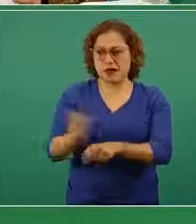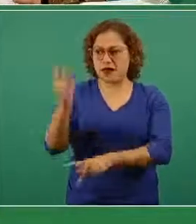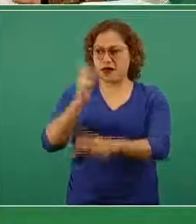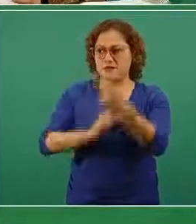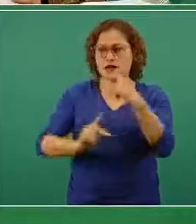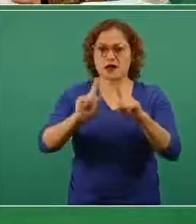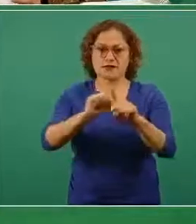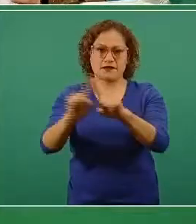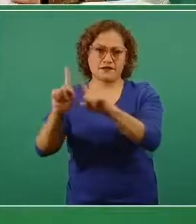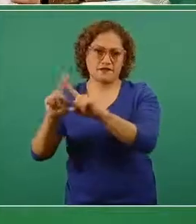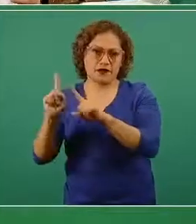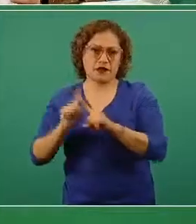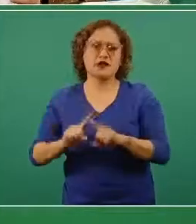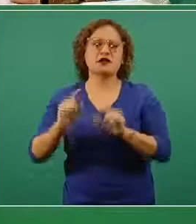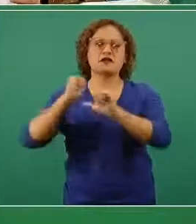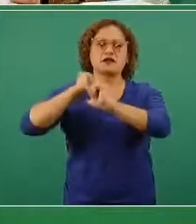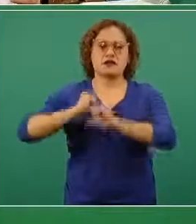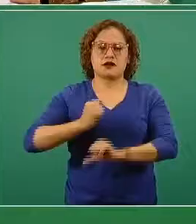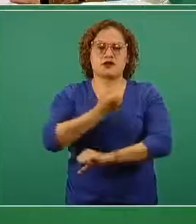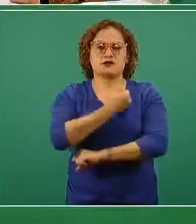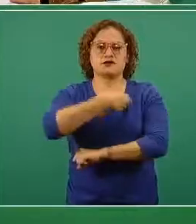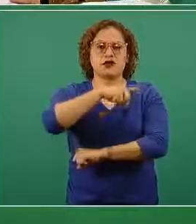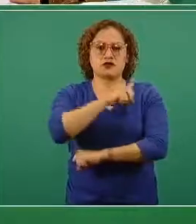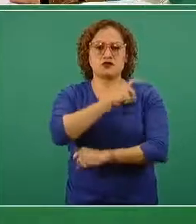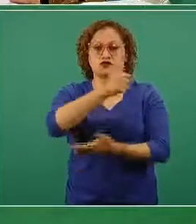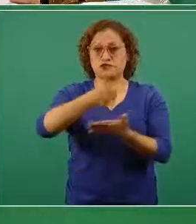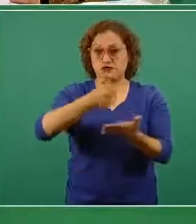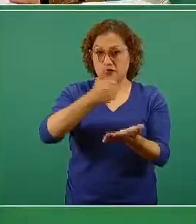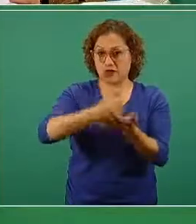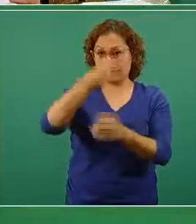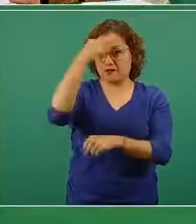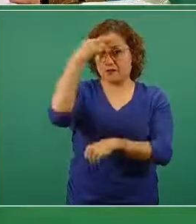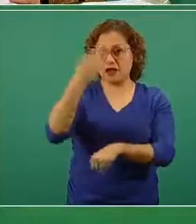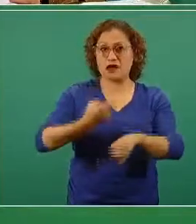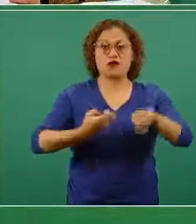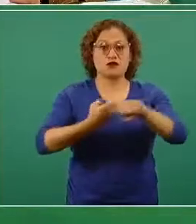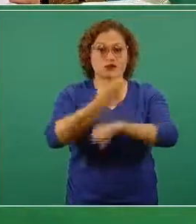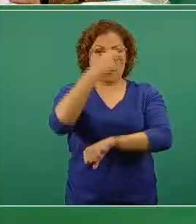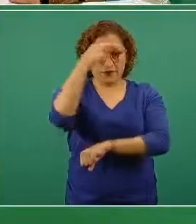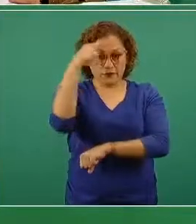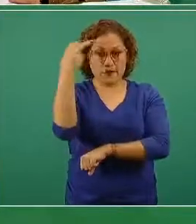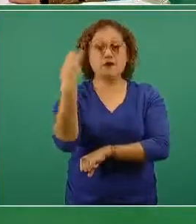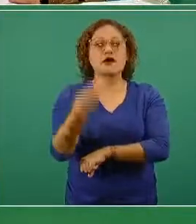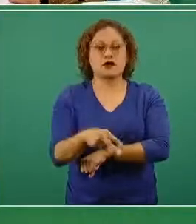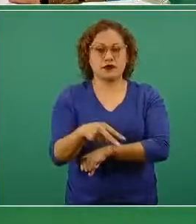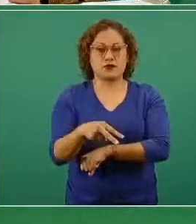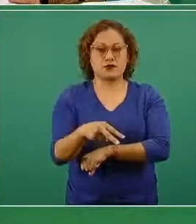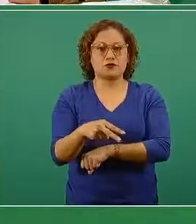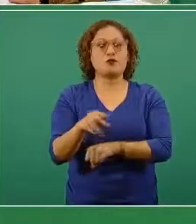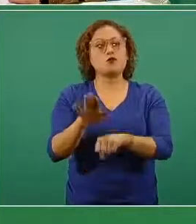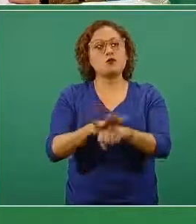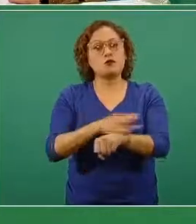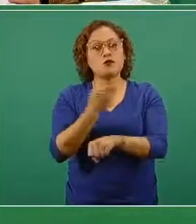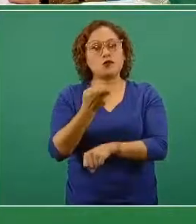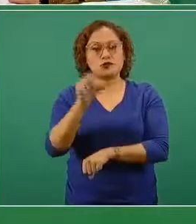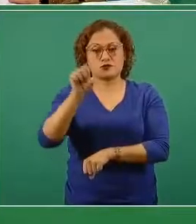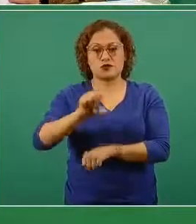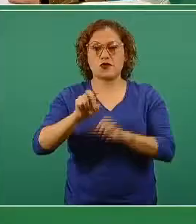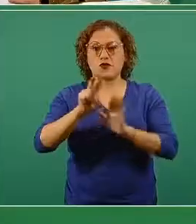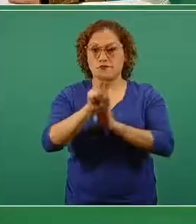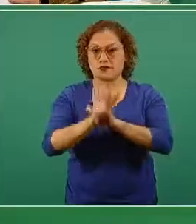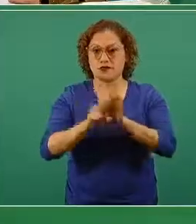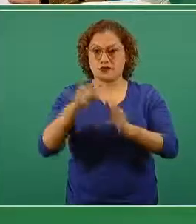de México, del Estado de México, y el día de hoy estos 3 videos que se revisarán pertenecen a estas 3